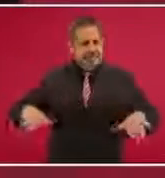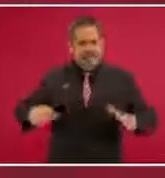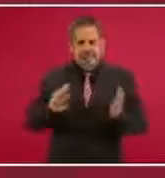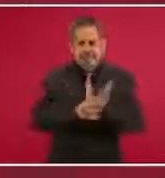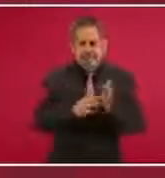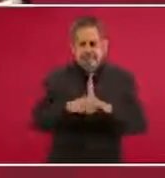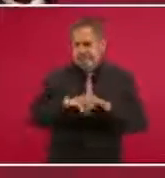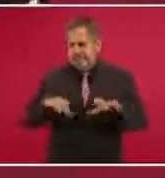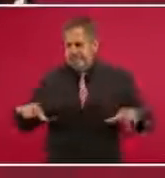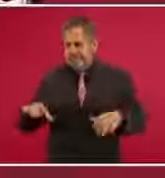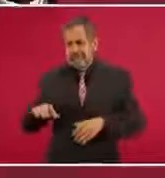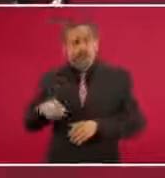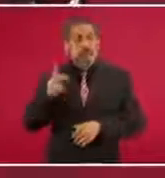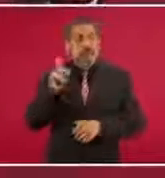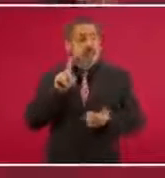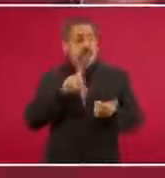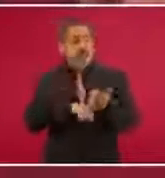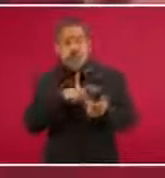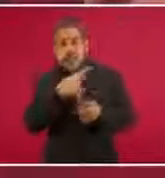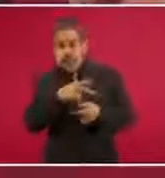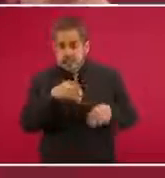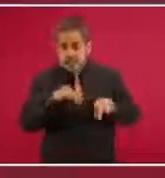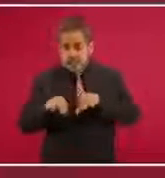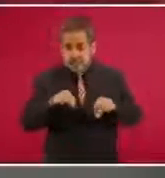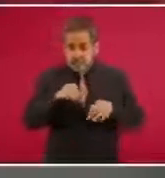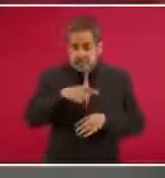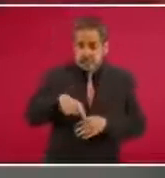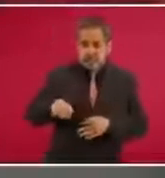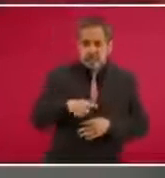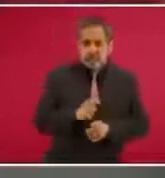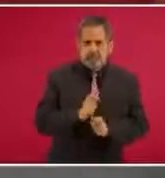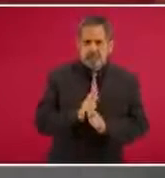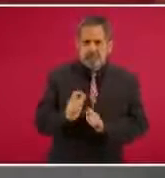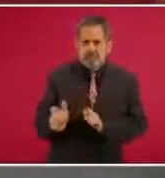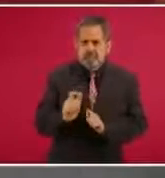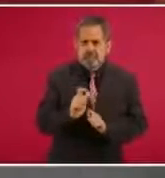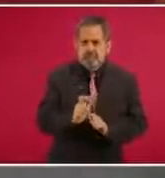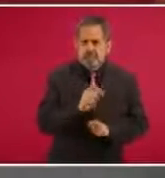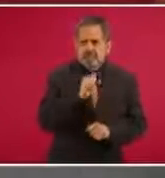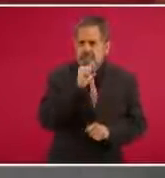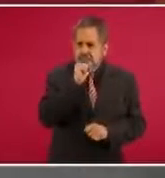pero sus trabajadores bien pagados